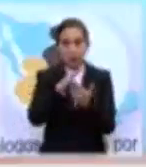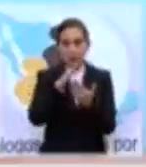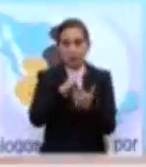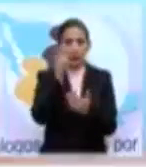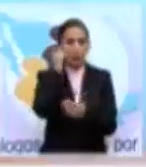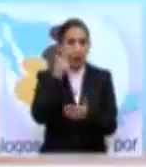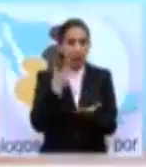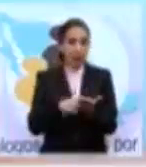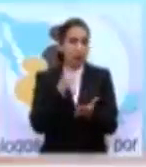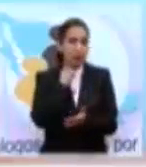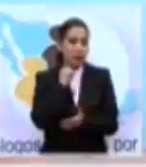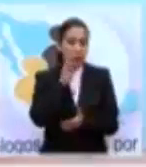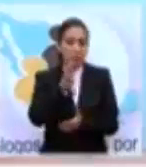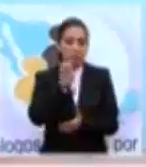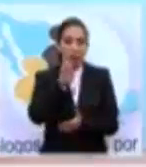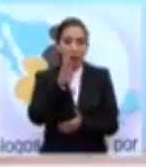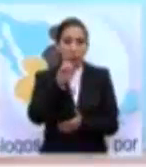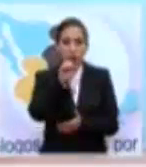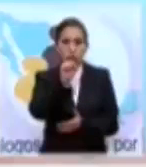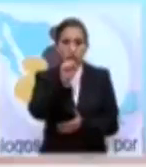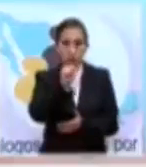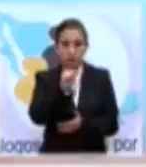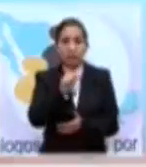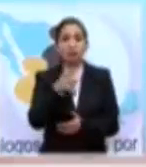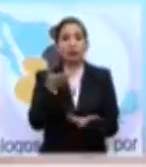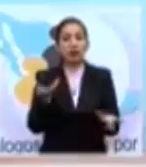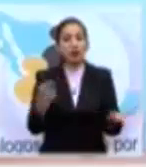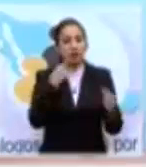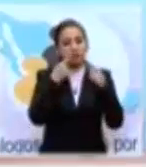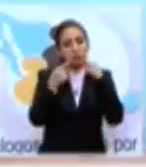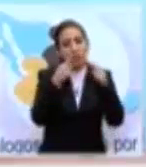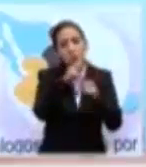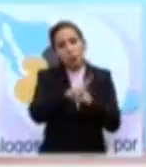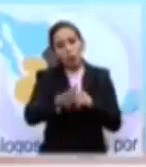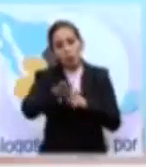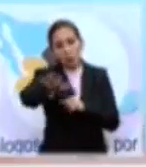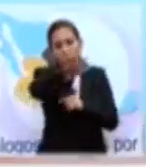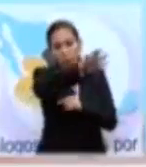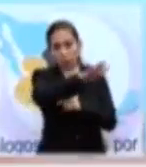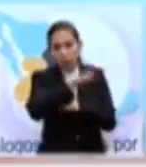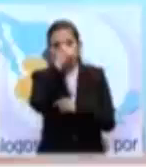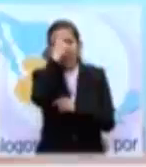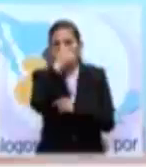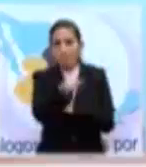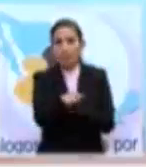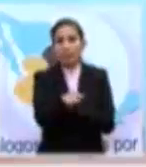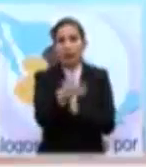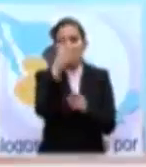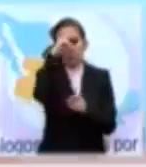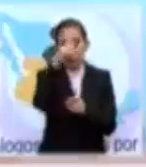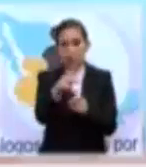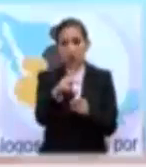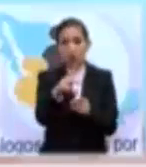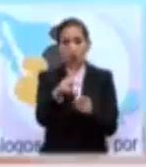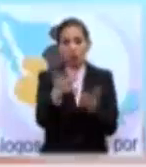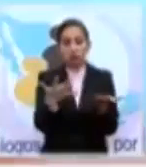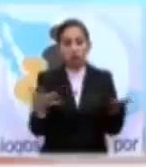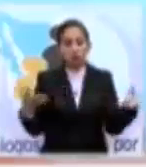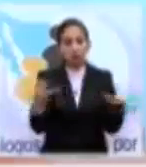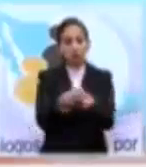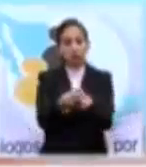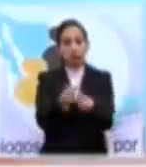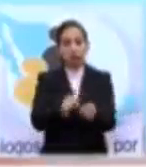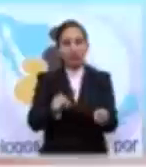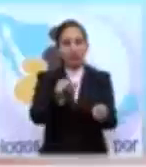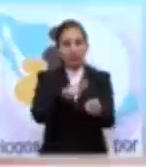senador Barbosa, un diálogo público para un México social.